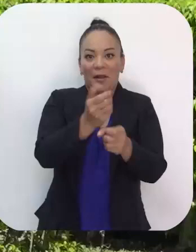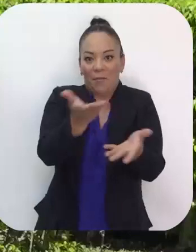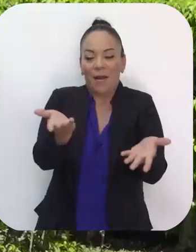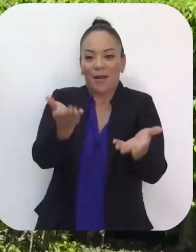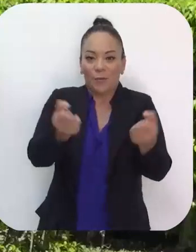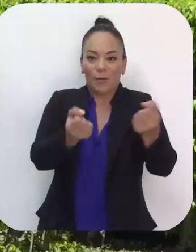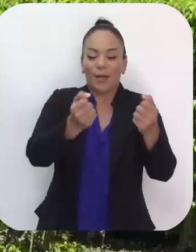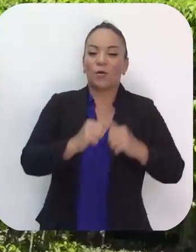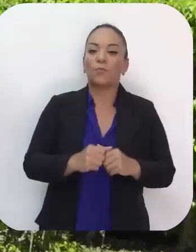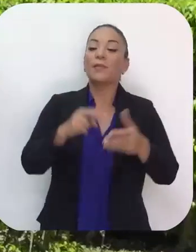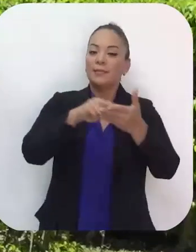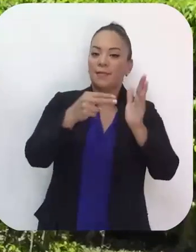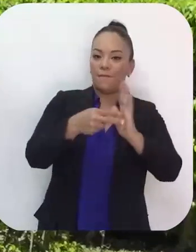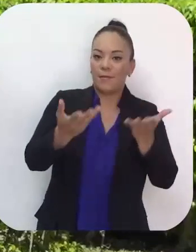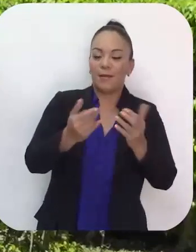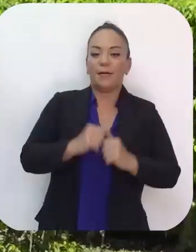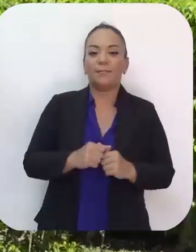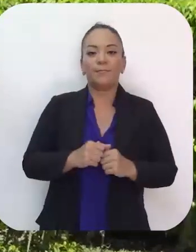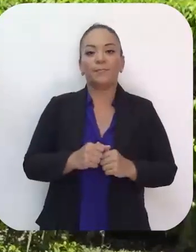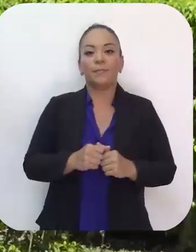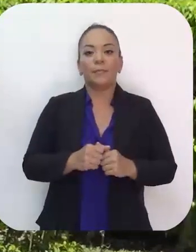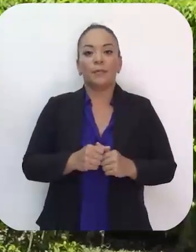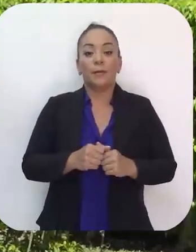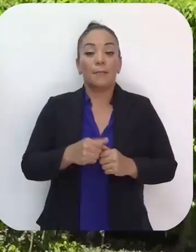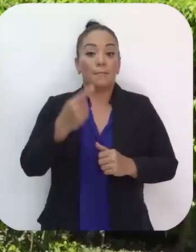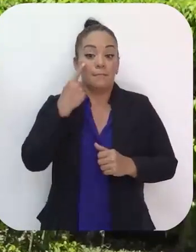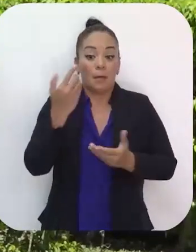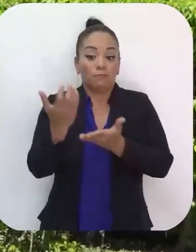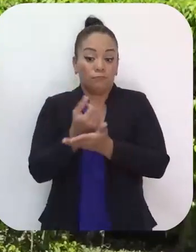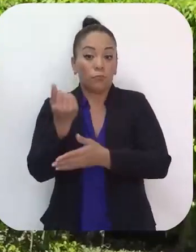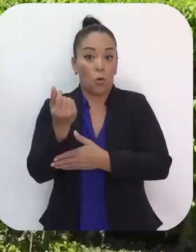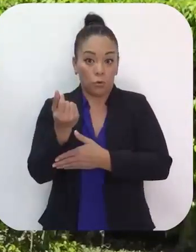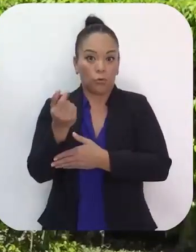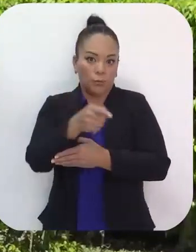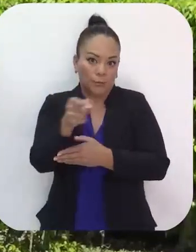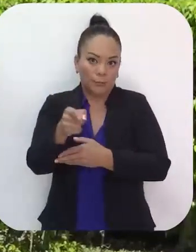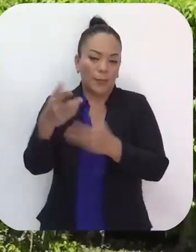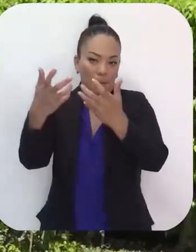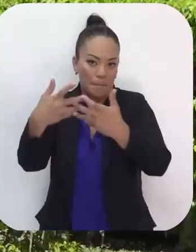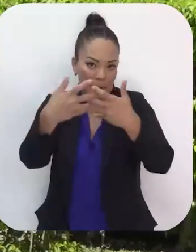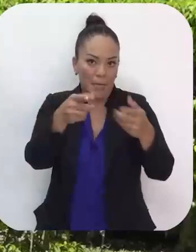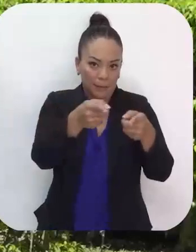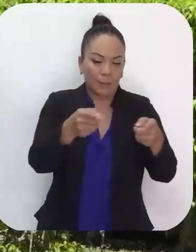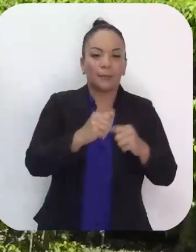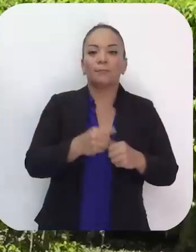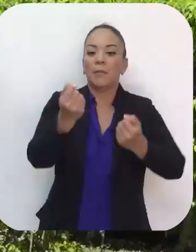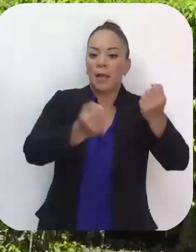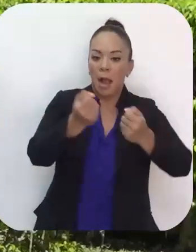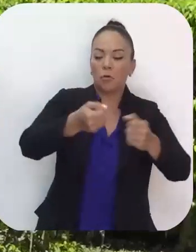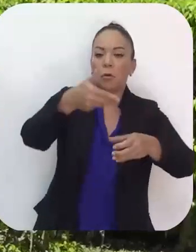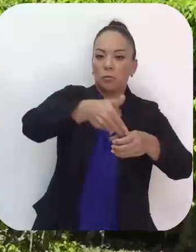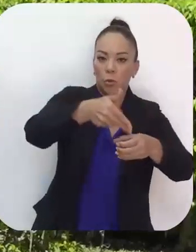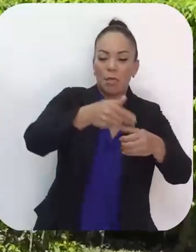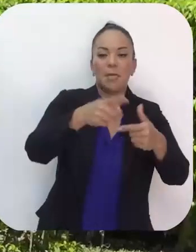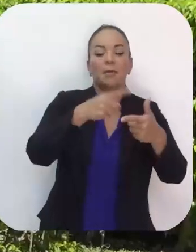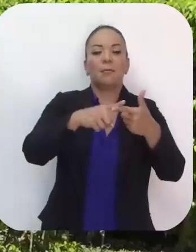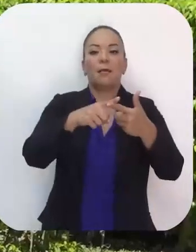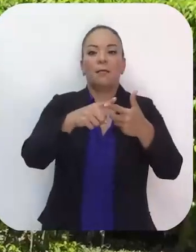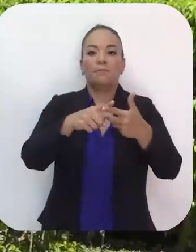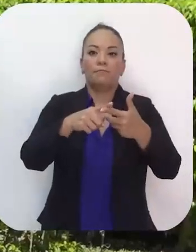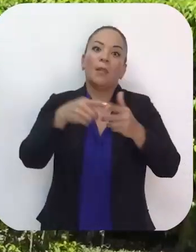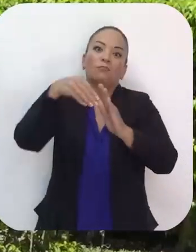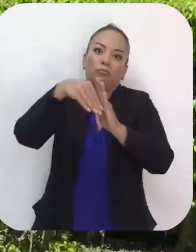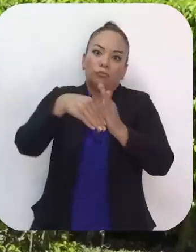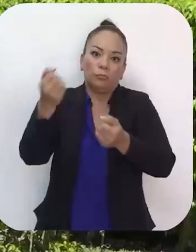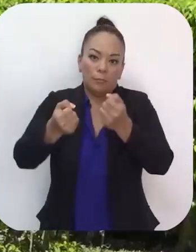implica que los costos de El que opera el servicio la gasolina que gasta en su vehículo el desgaste el